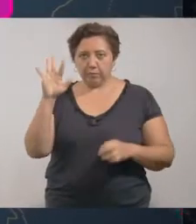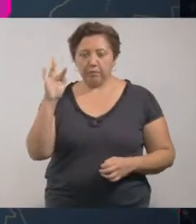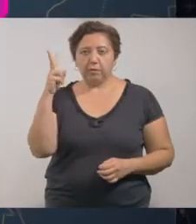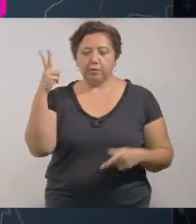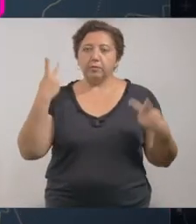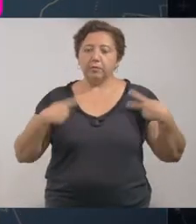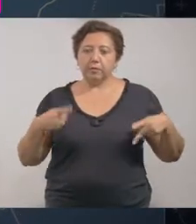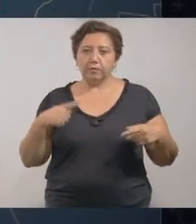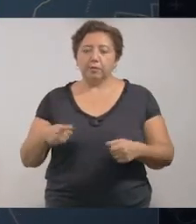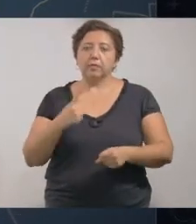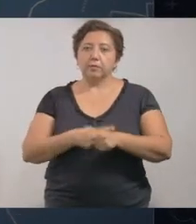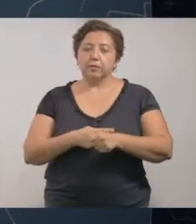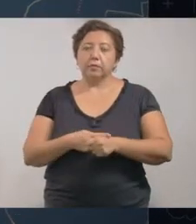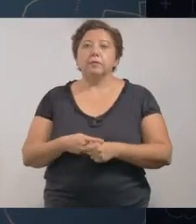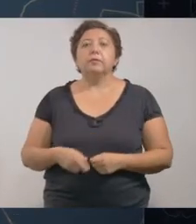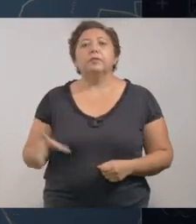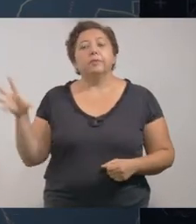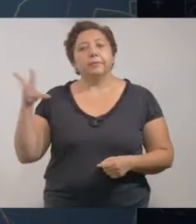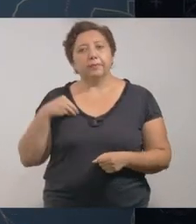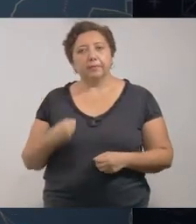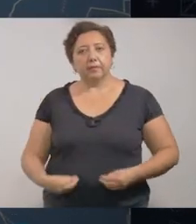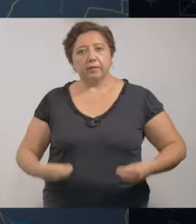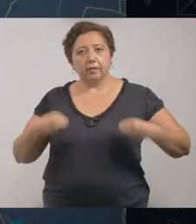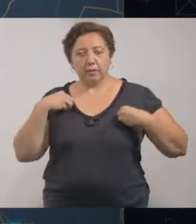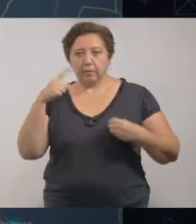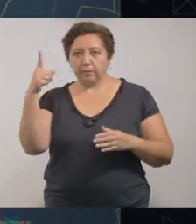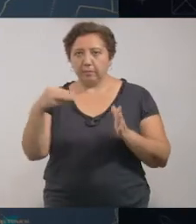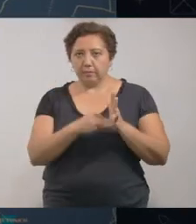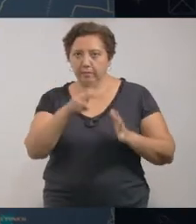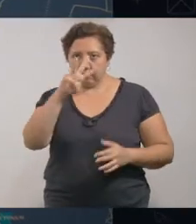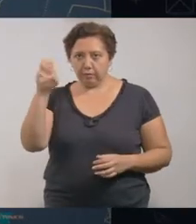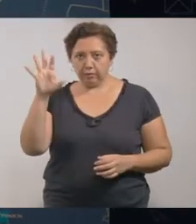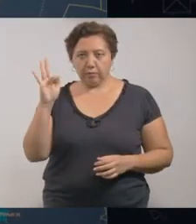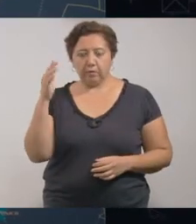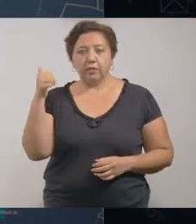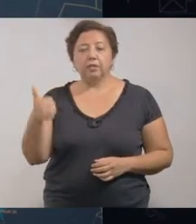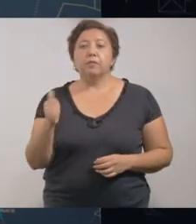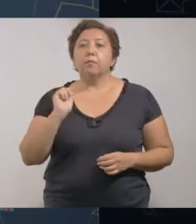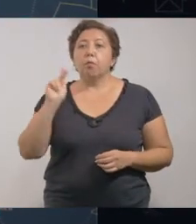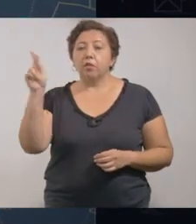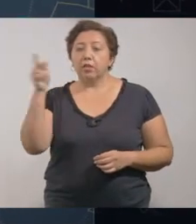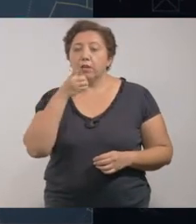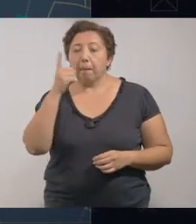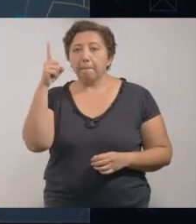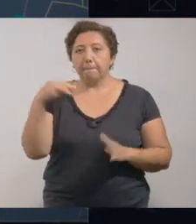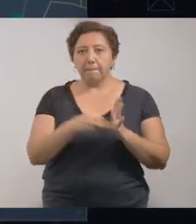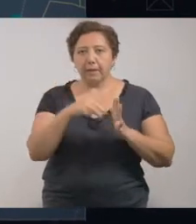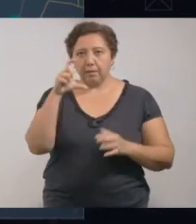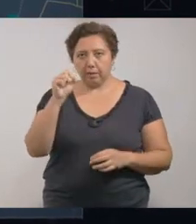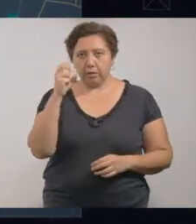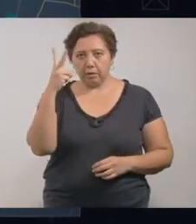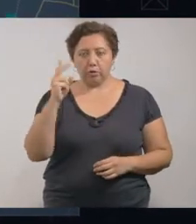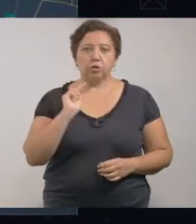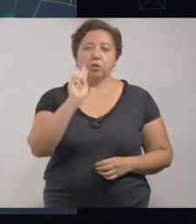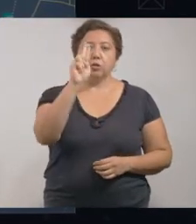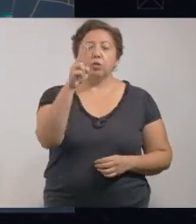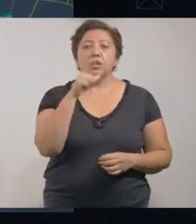personas contagiadas de coronavirus que viven 1.346 en la zona poniente, 1.022 en la zona